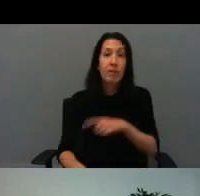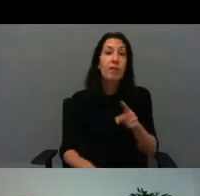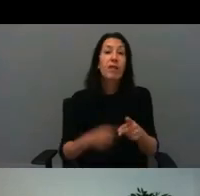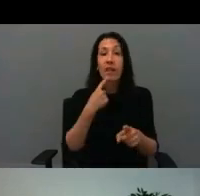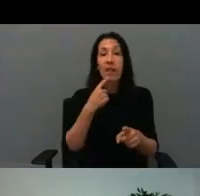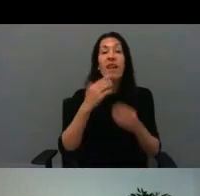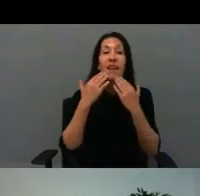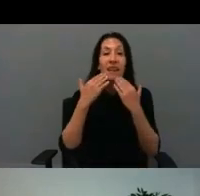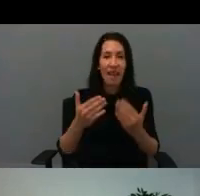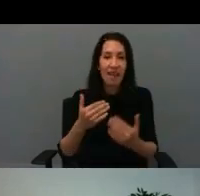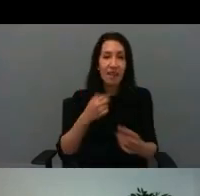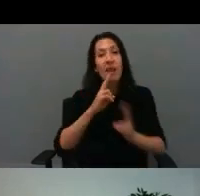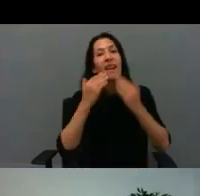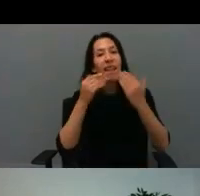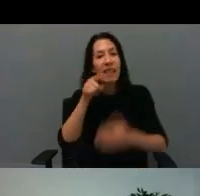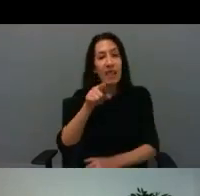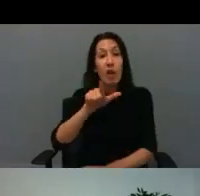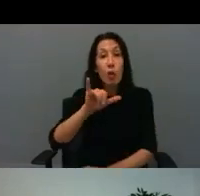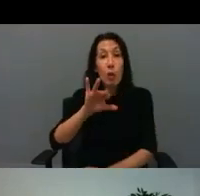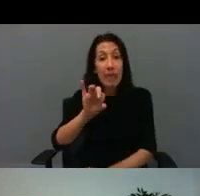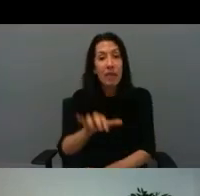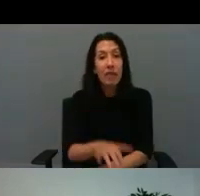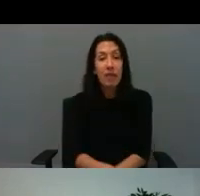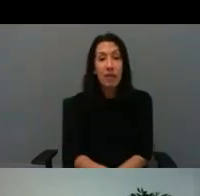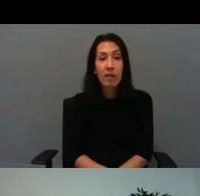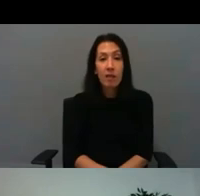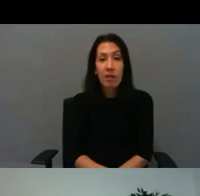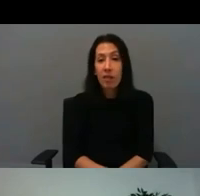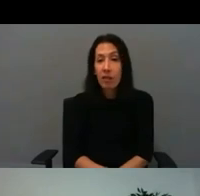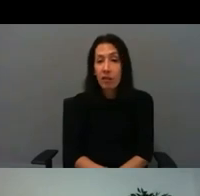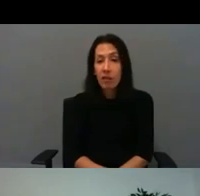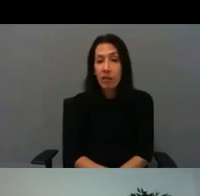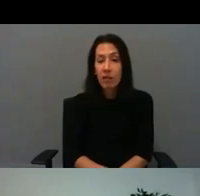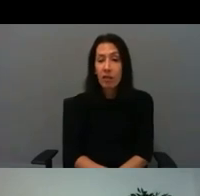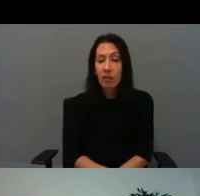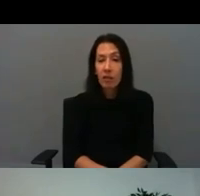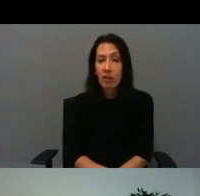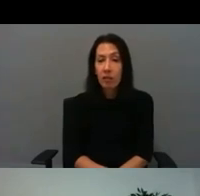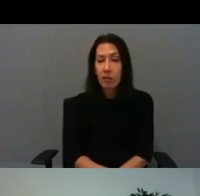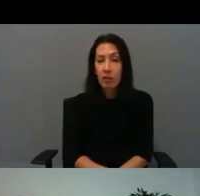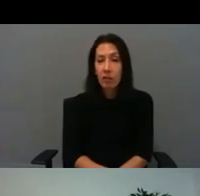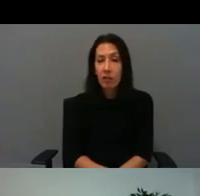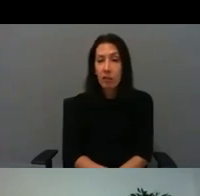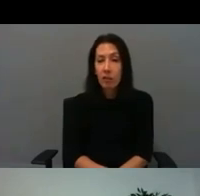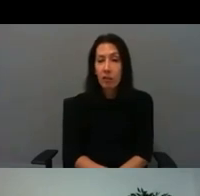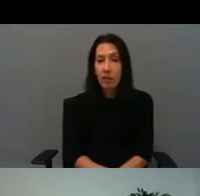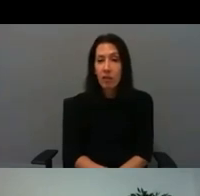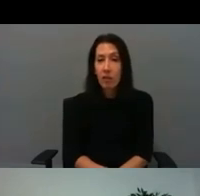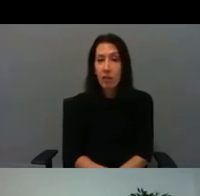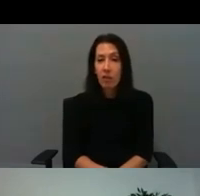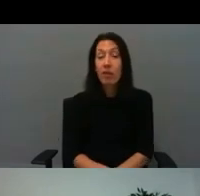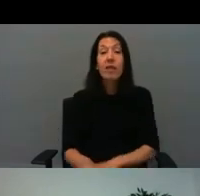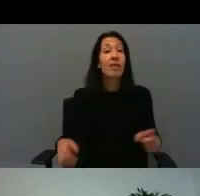Silvia. Luis. Esto, Estoy totalmente de